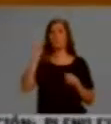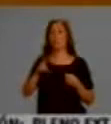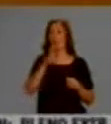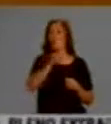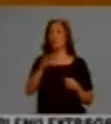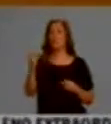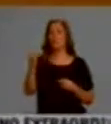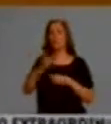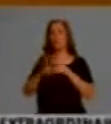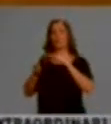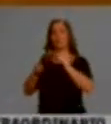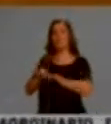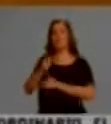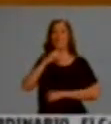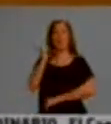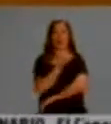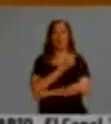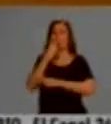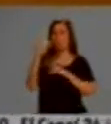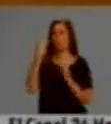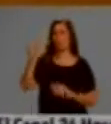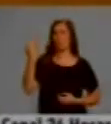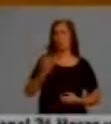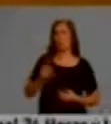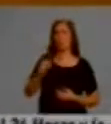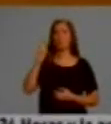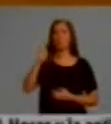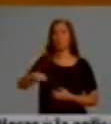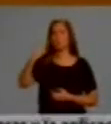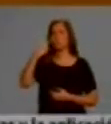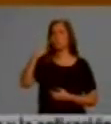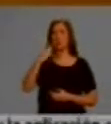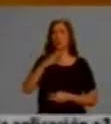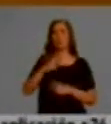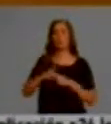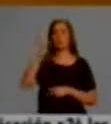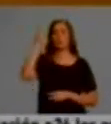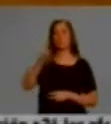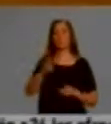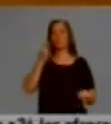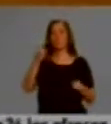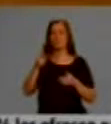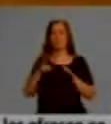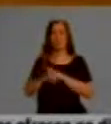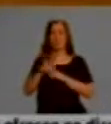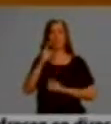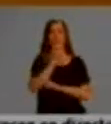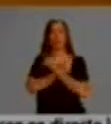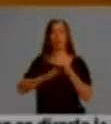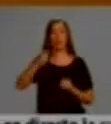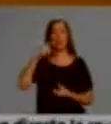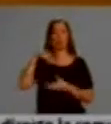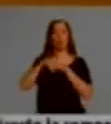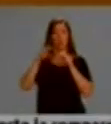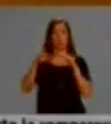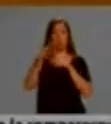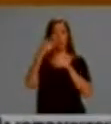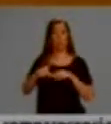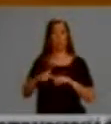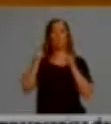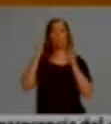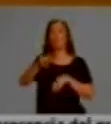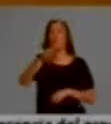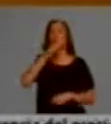que deberán ser depositadas en un registro público. Se regulará la figura del responsable de la gestión económica financiera de los partidos y